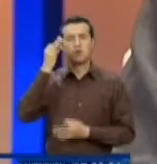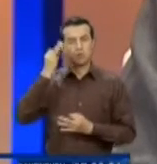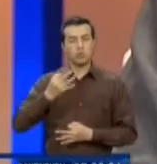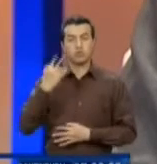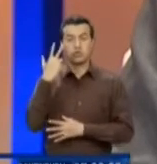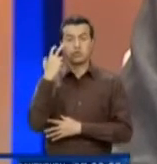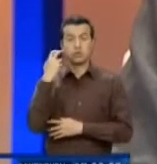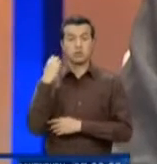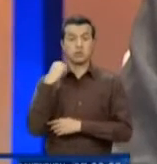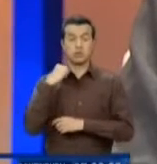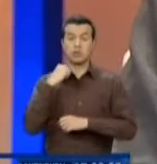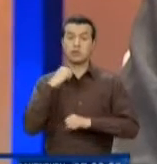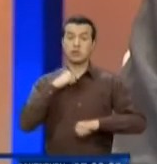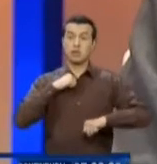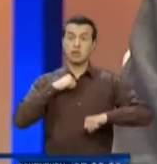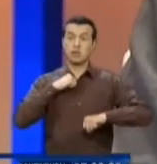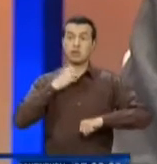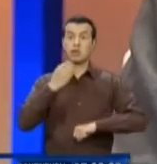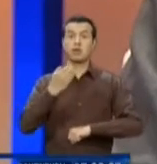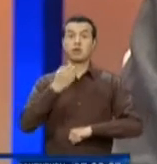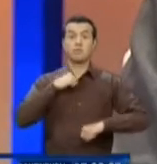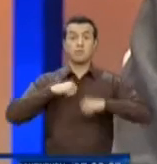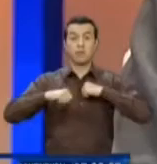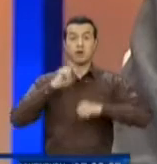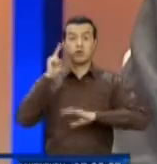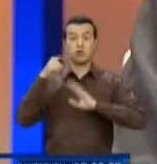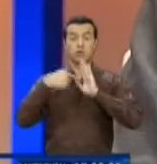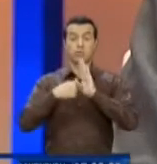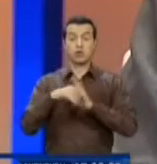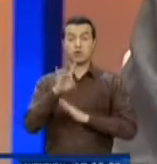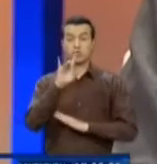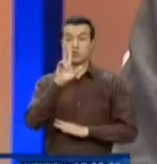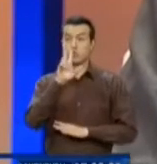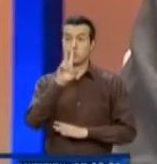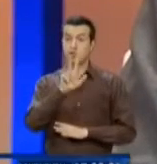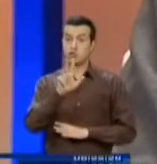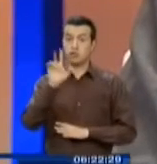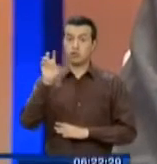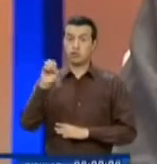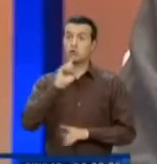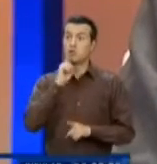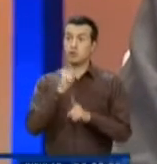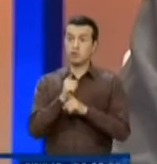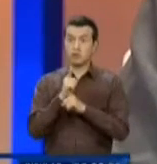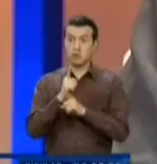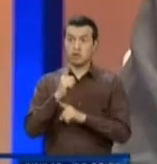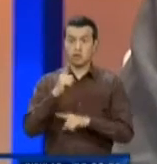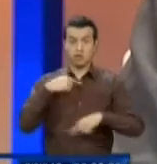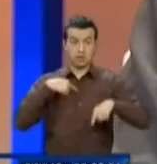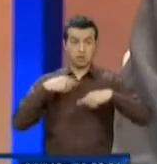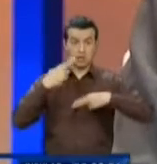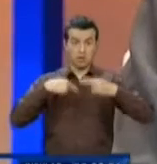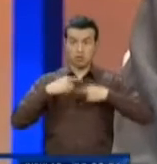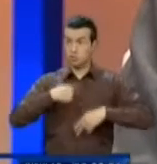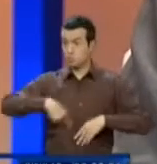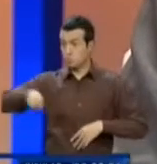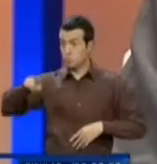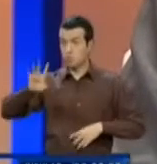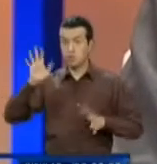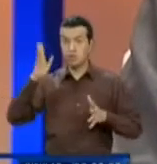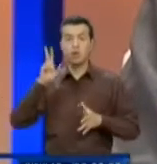13 de mayo de 1830, al no haber enviado negociadores al reparto de deuda, a nosotros nos desnilgaron